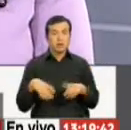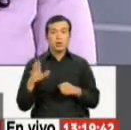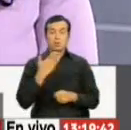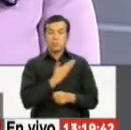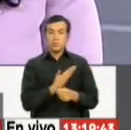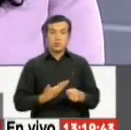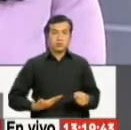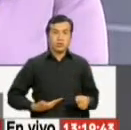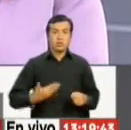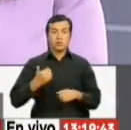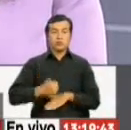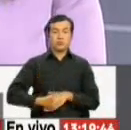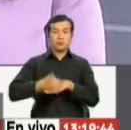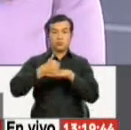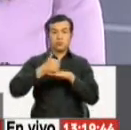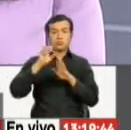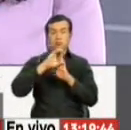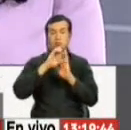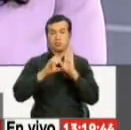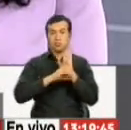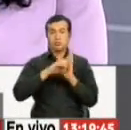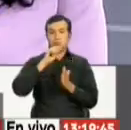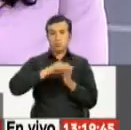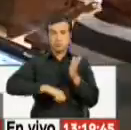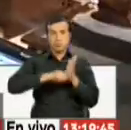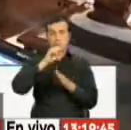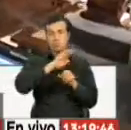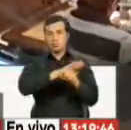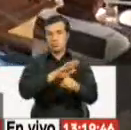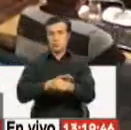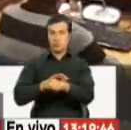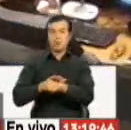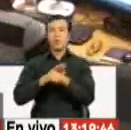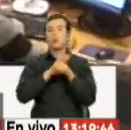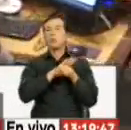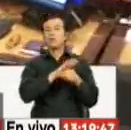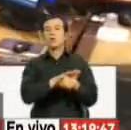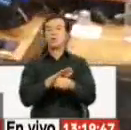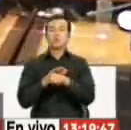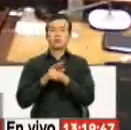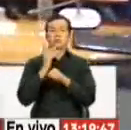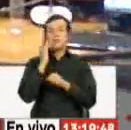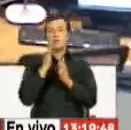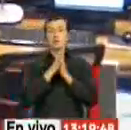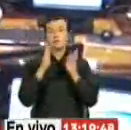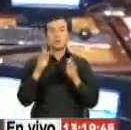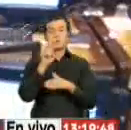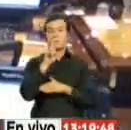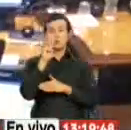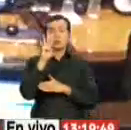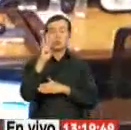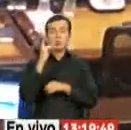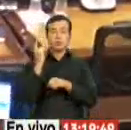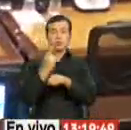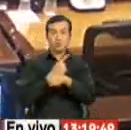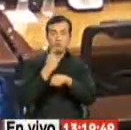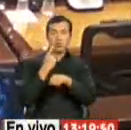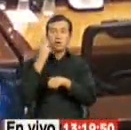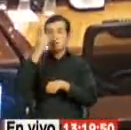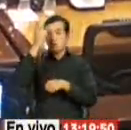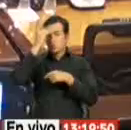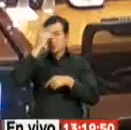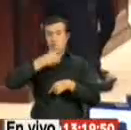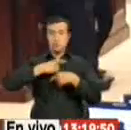presidente de la corte constitucional convoque a un pleno por esta convocatoria hay un plazo de 24 horas y para el dictamen